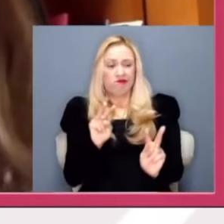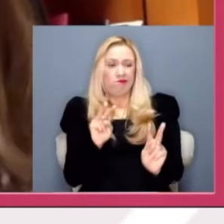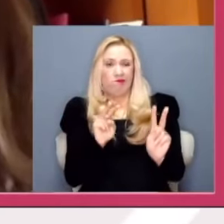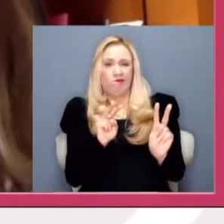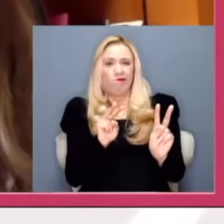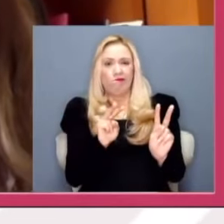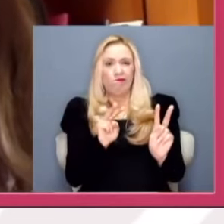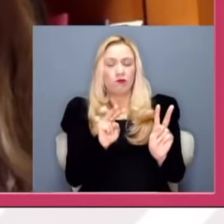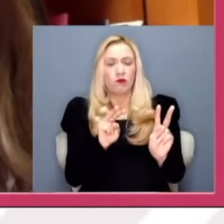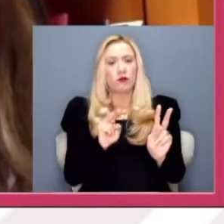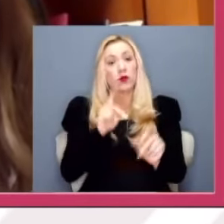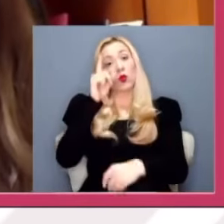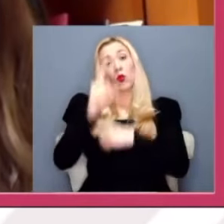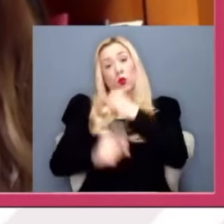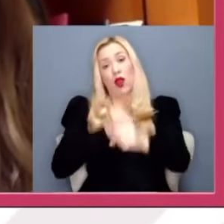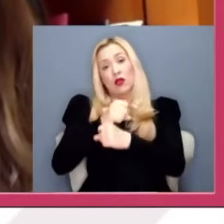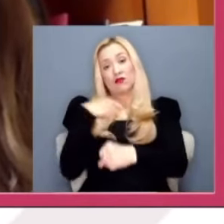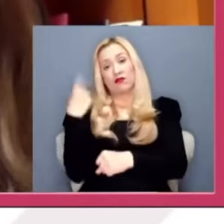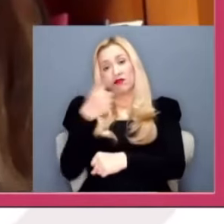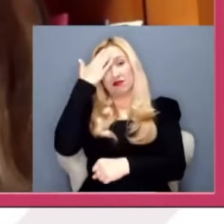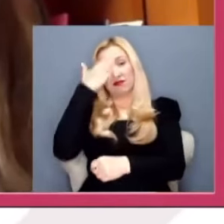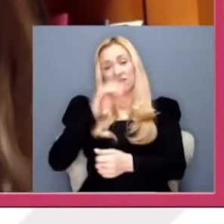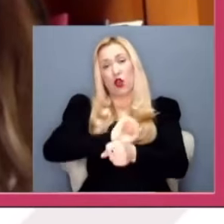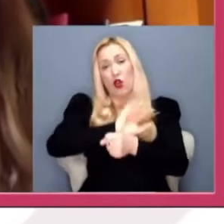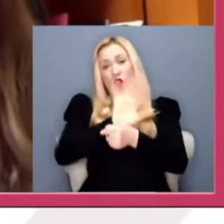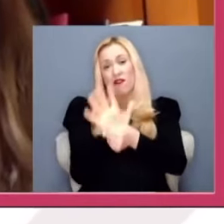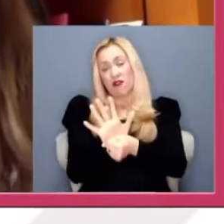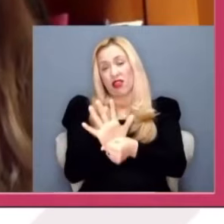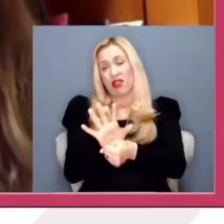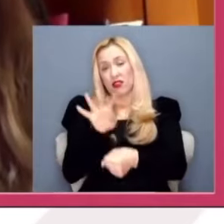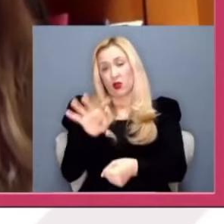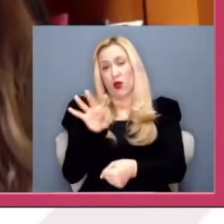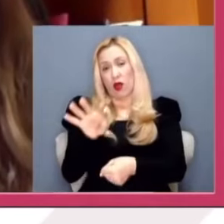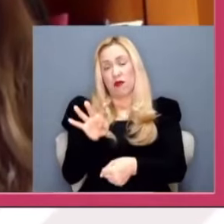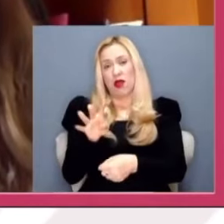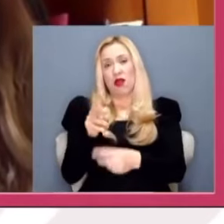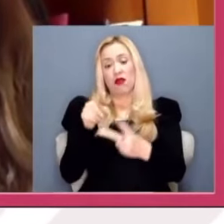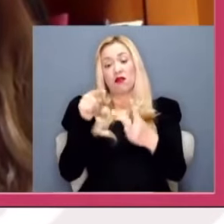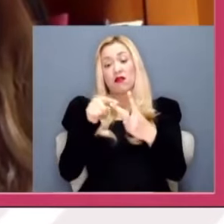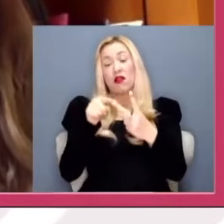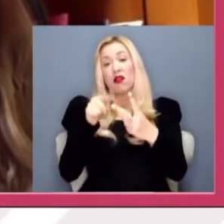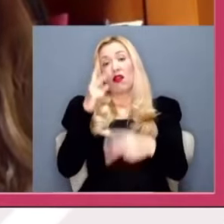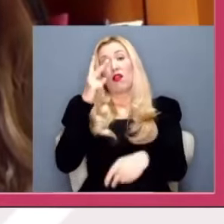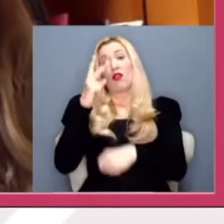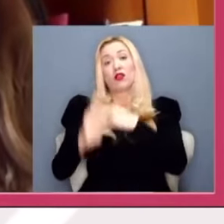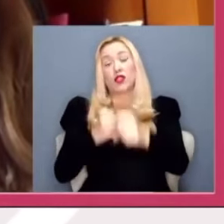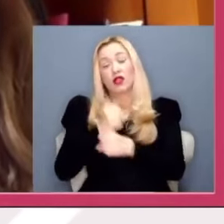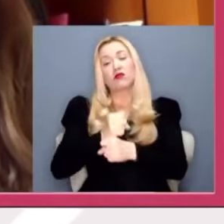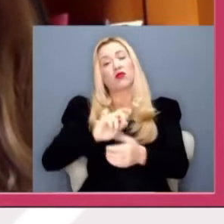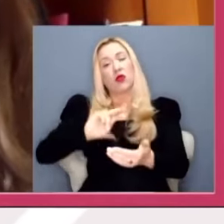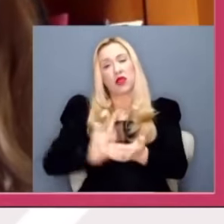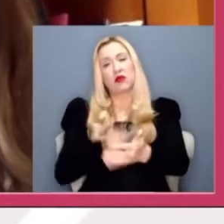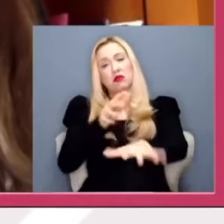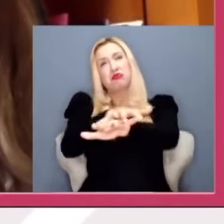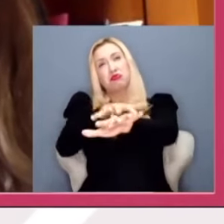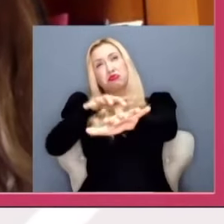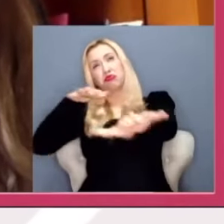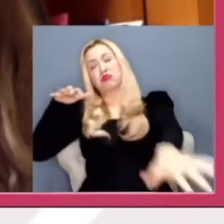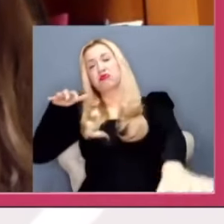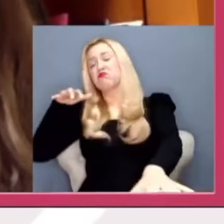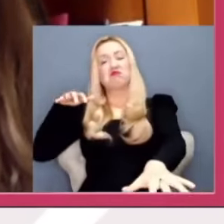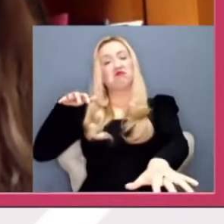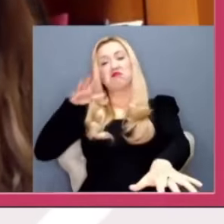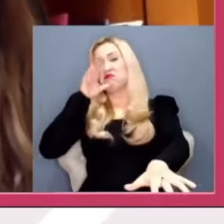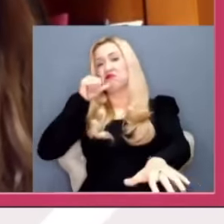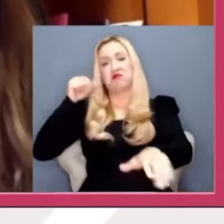año de pandemia por COVID-19, por segundo año consecutivo, la Marcha del Orgullo se trasladará a la virtualidad.